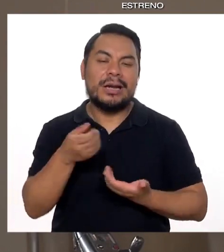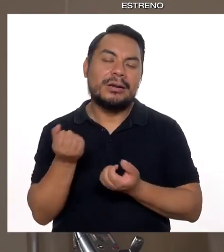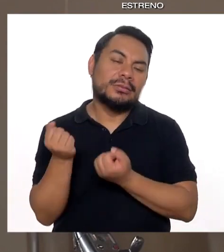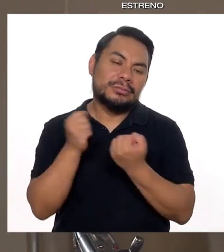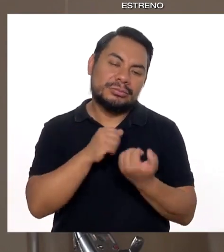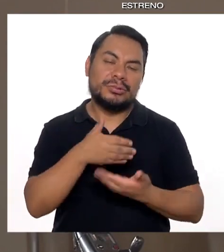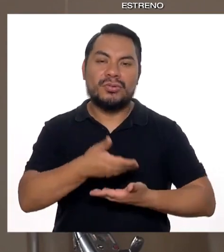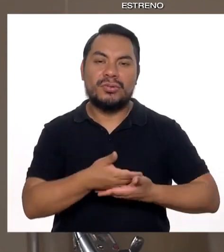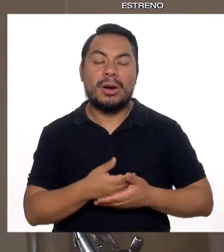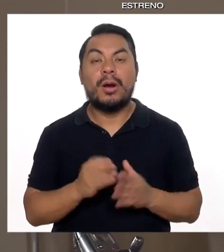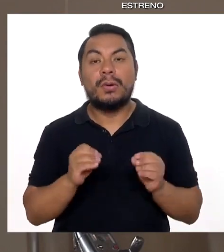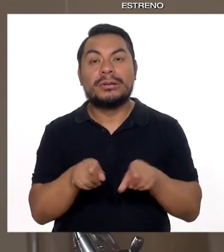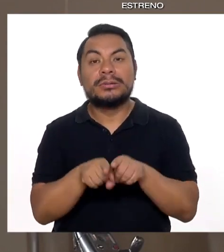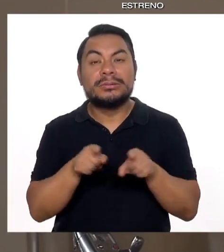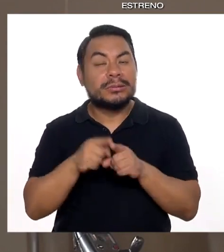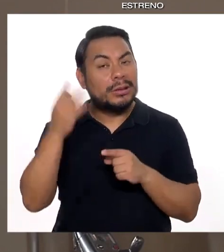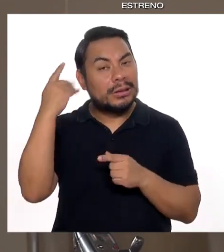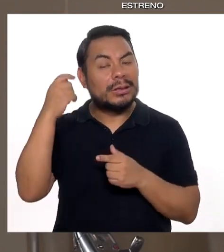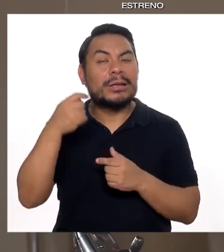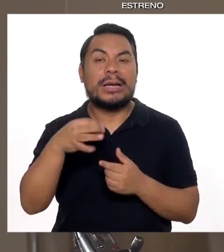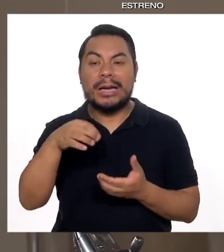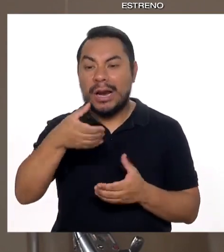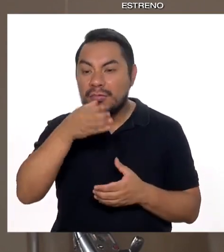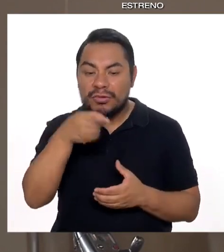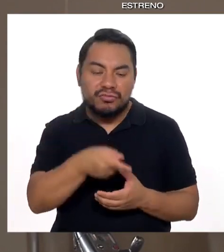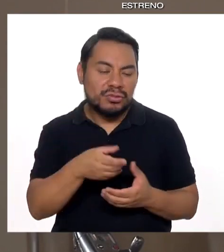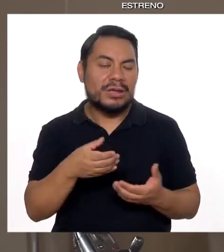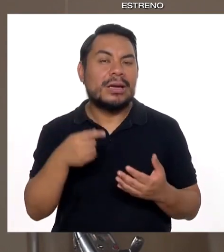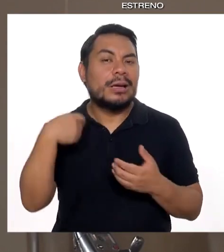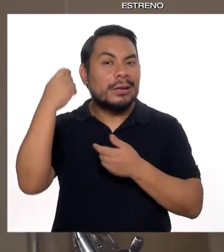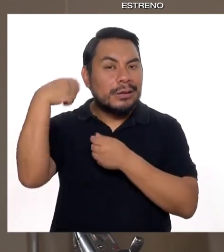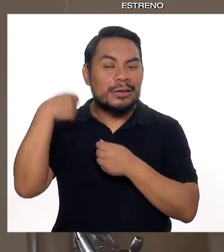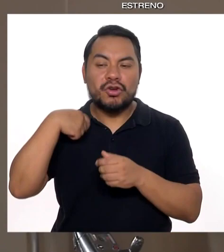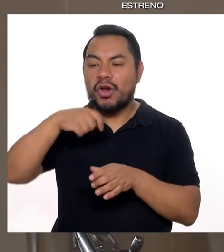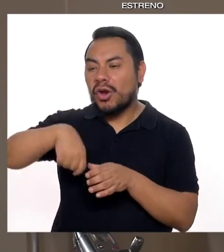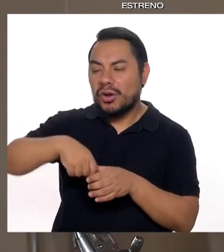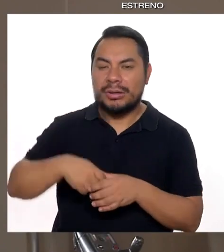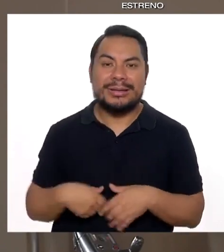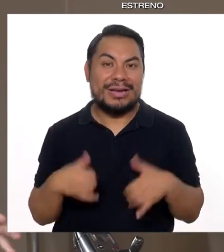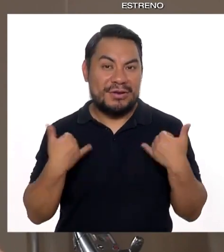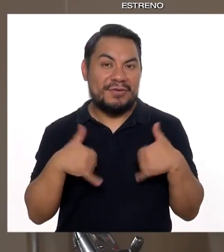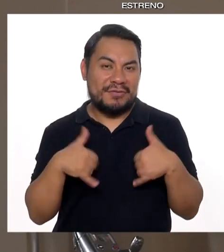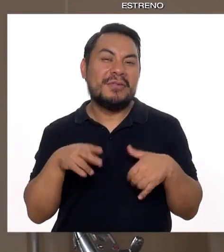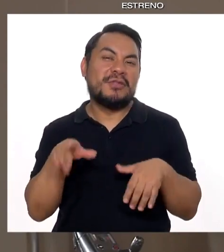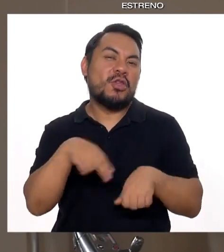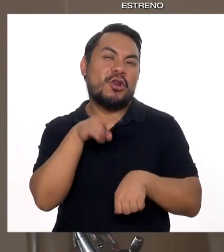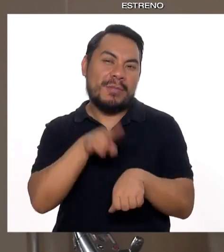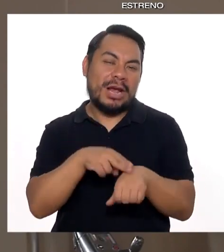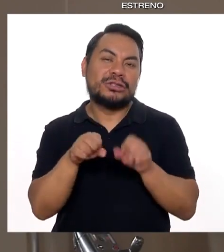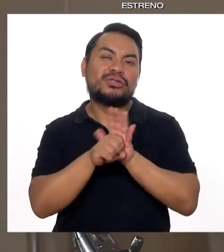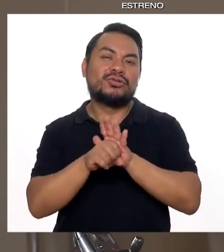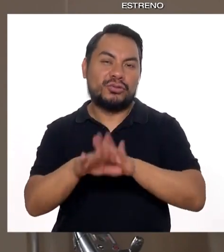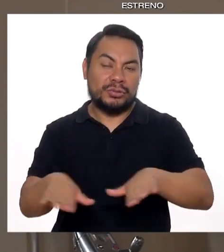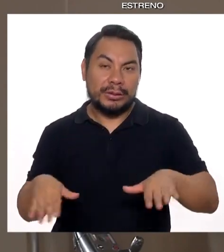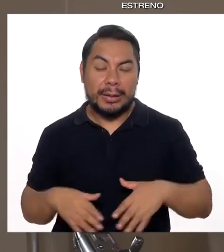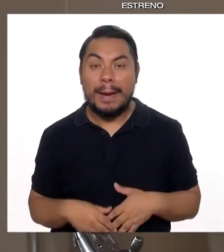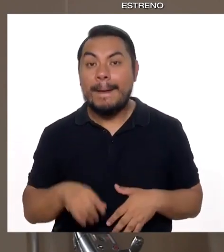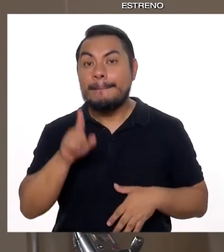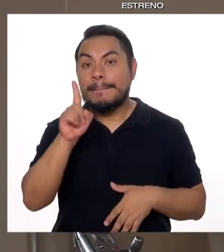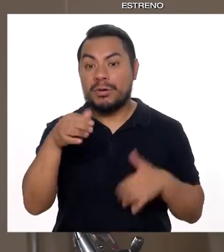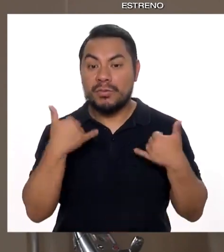arroparla, servir el té, claro. ya hacer que estoy cocinando. Eso es juego simbólico. Y el juego